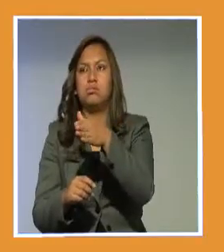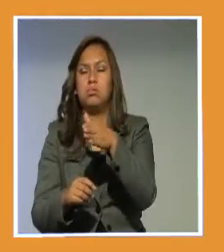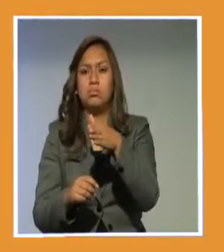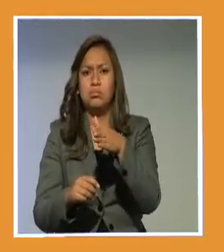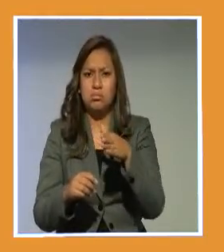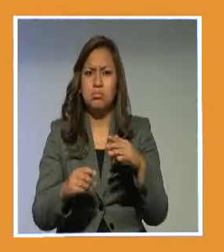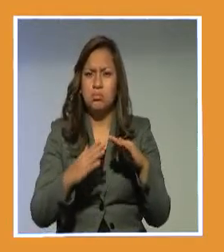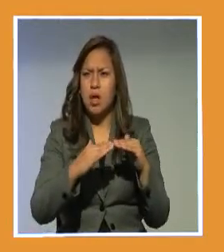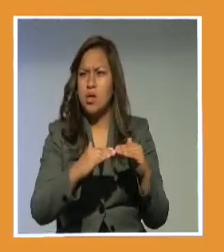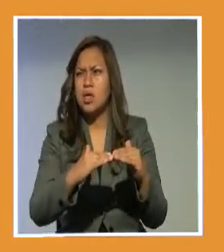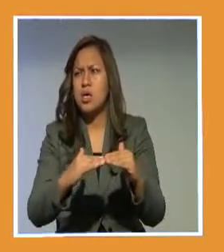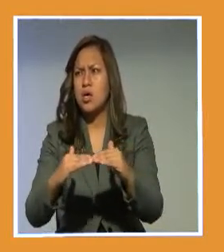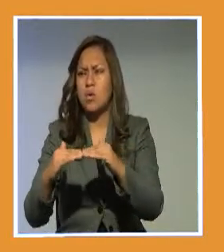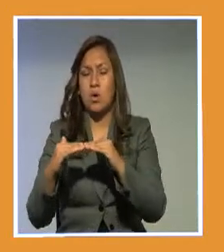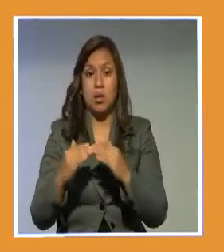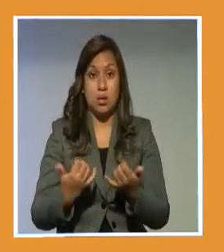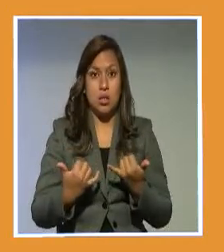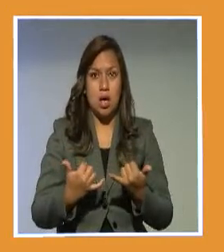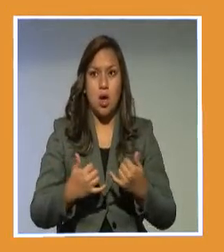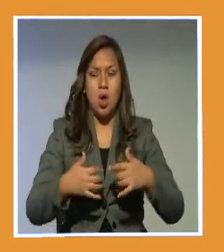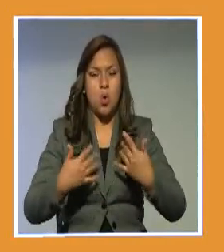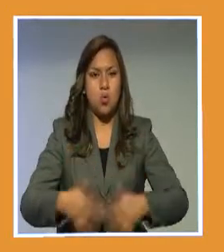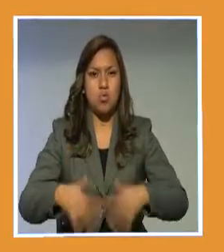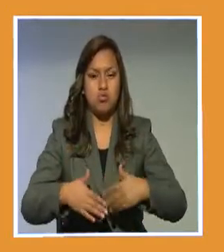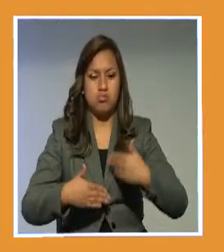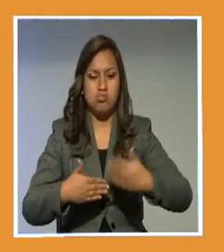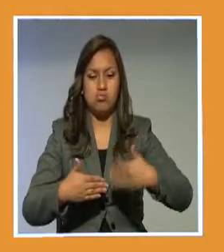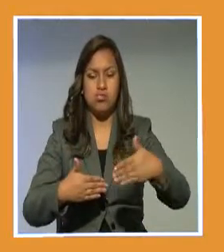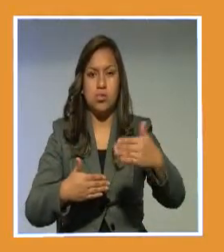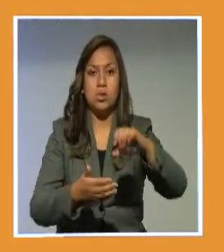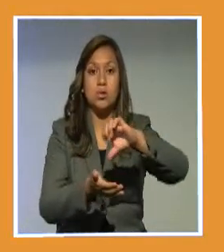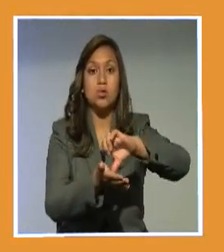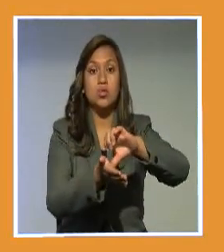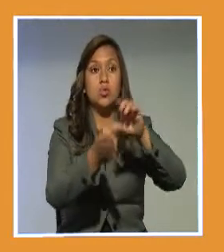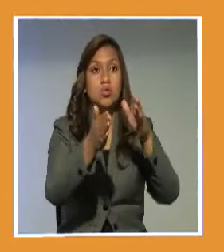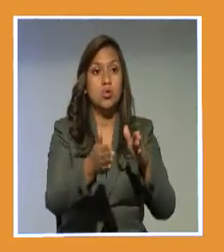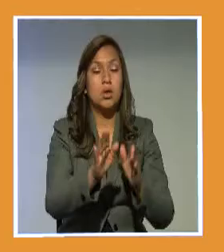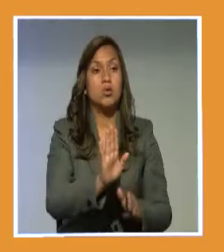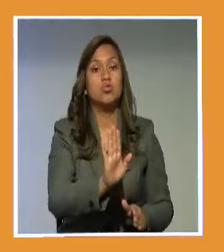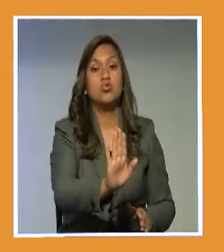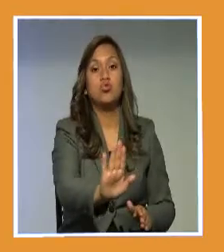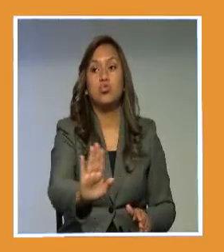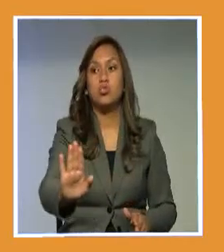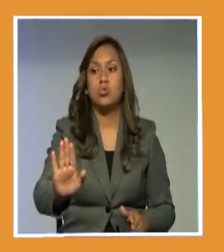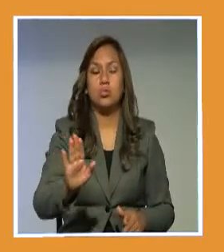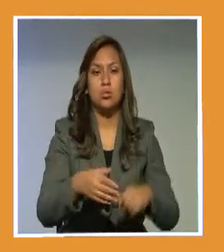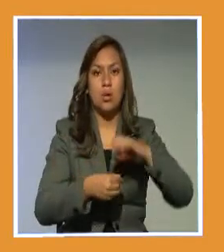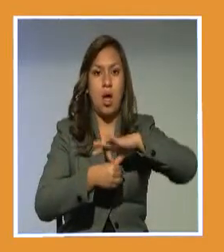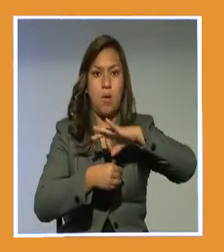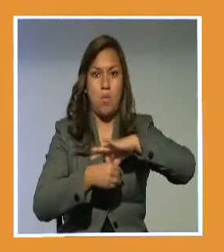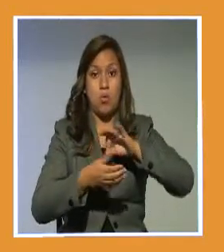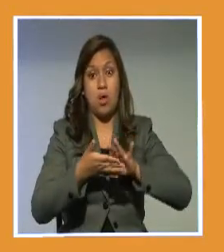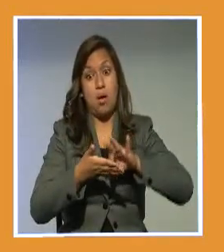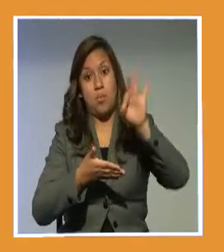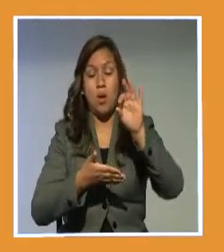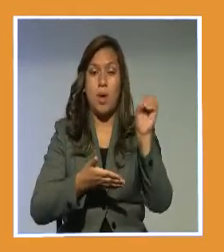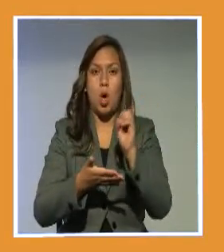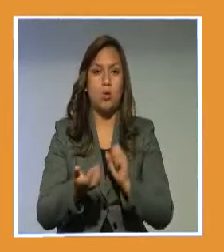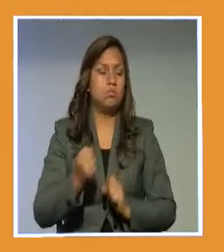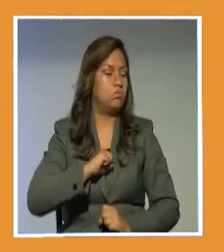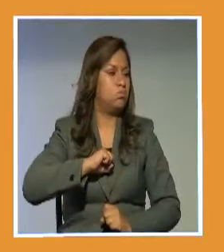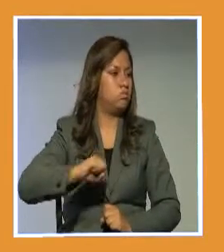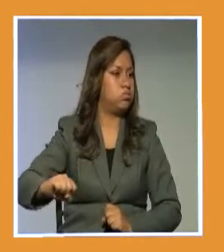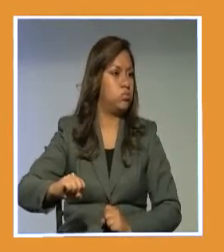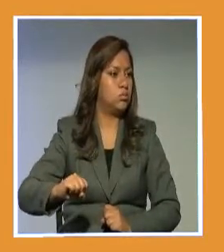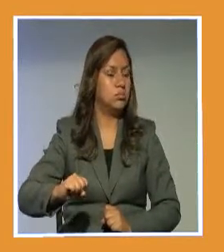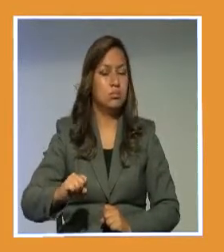ahora mismo enfrente un proceso electoral y que sea la ciudadanía la que con su voto apruebe o desapruebe. Esto es saludable para la